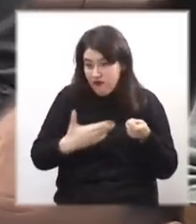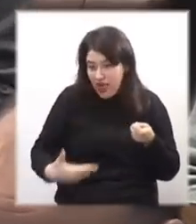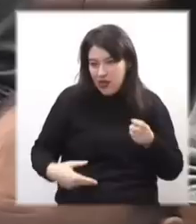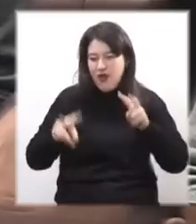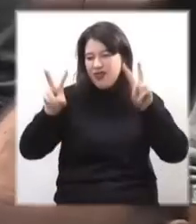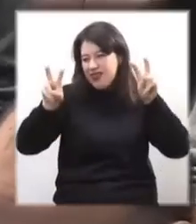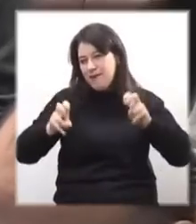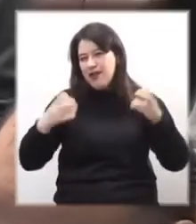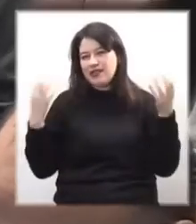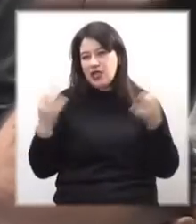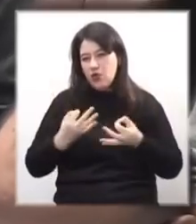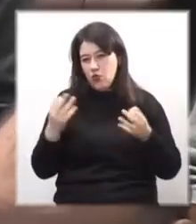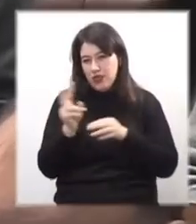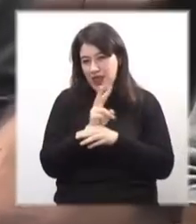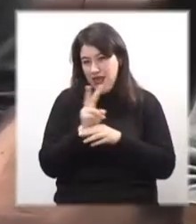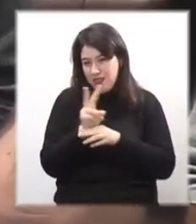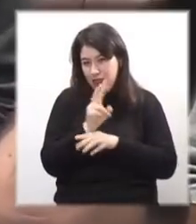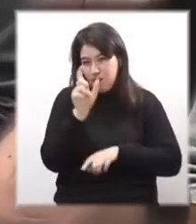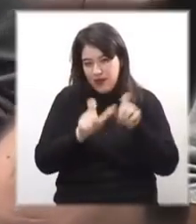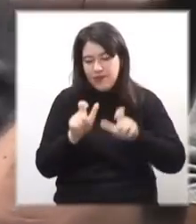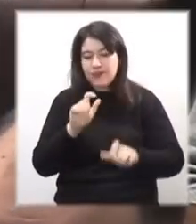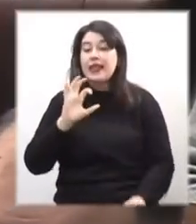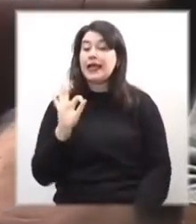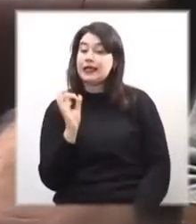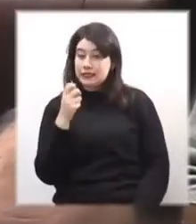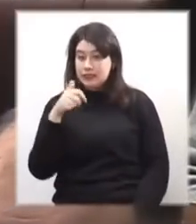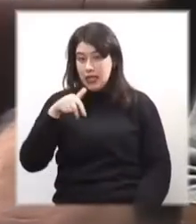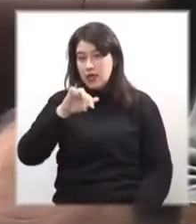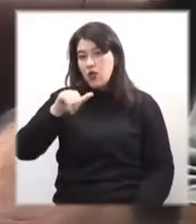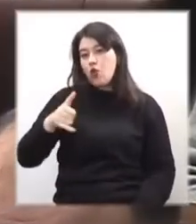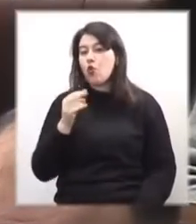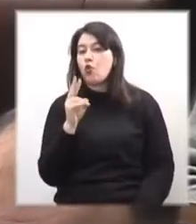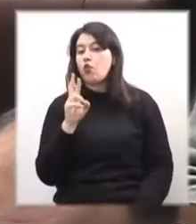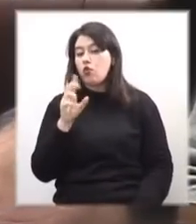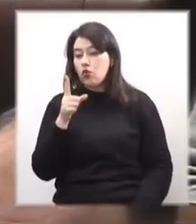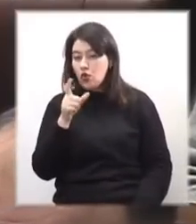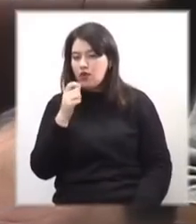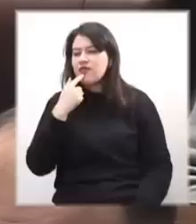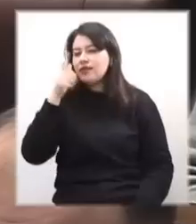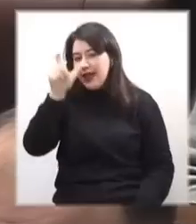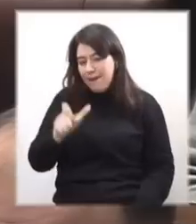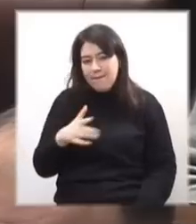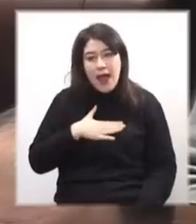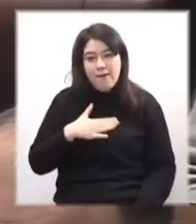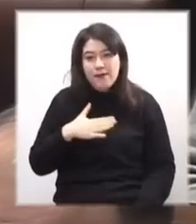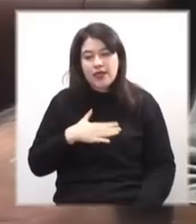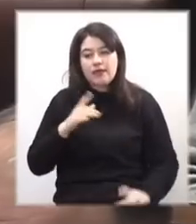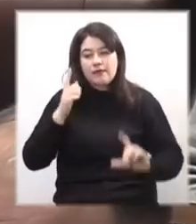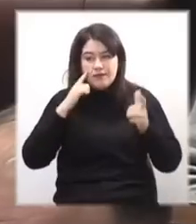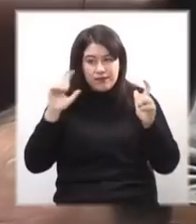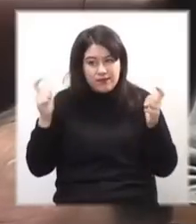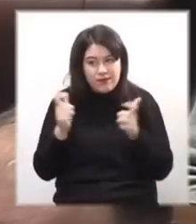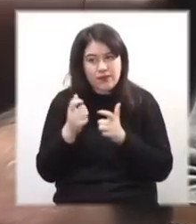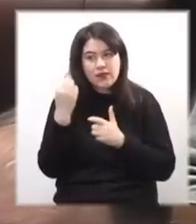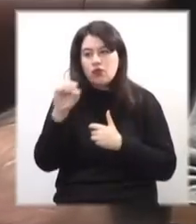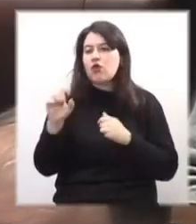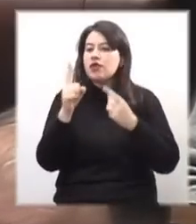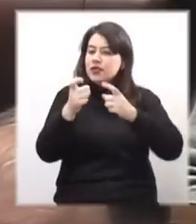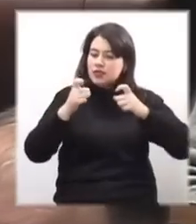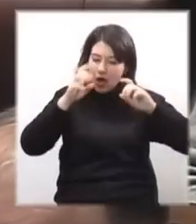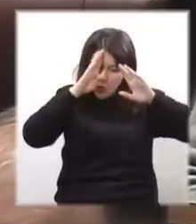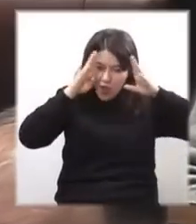¿Qué decía el doctor Sanjurjo? Desde mi punto de vista no es factible reducir sustancialmente el delito sin un abordaje integral